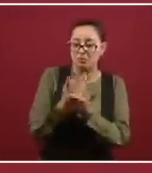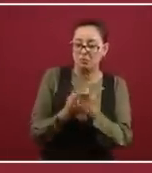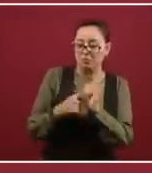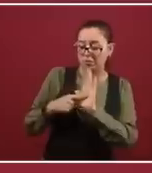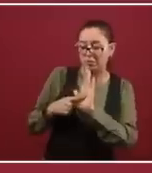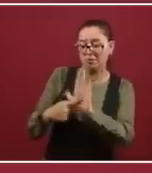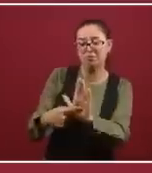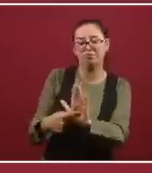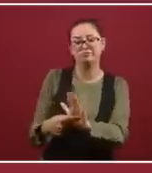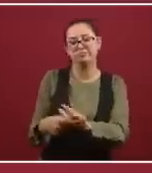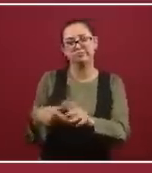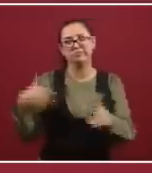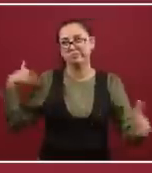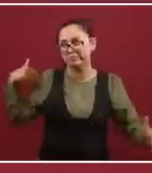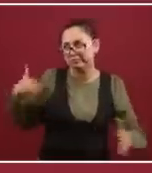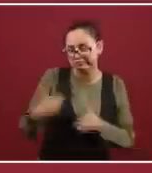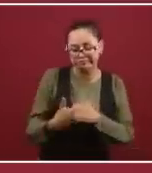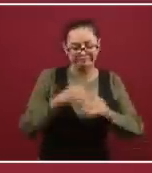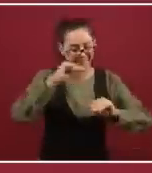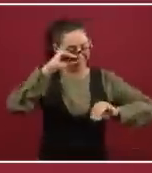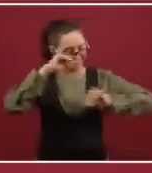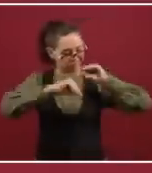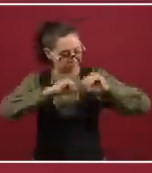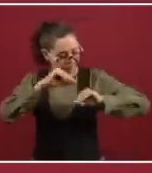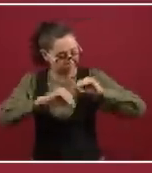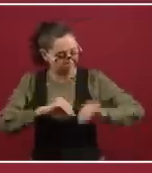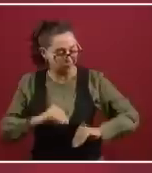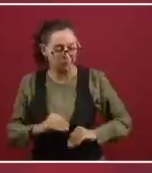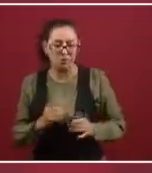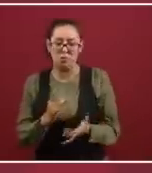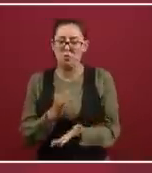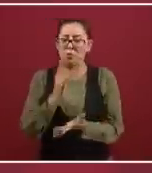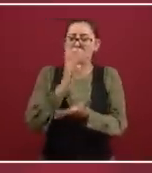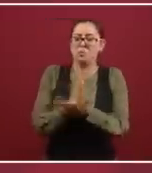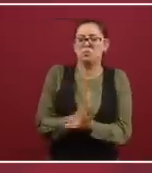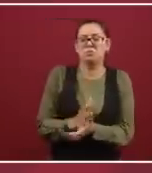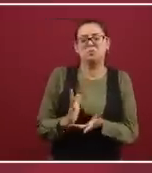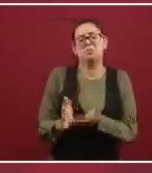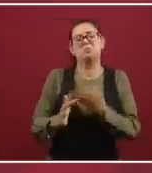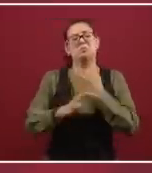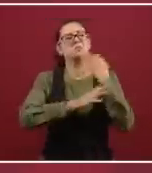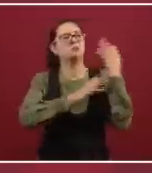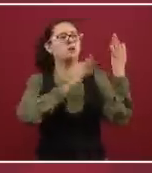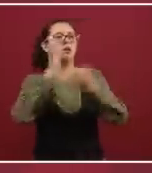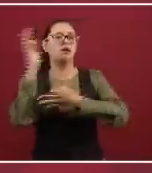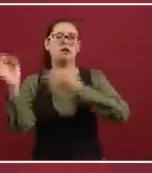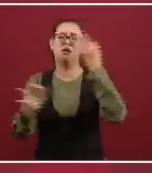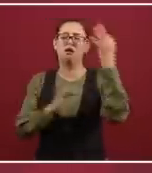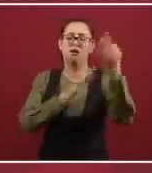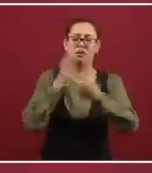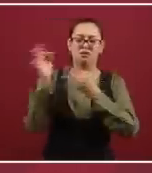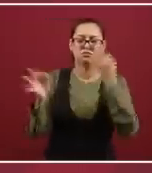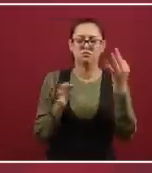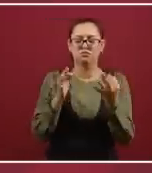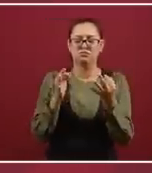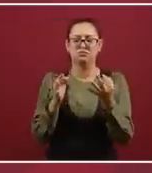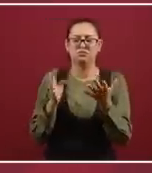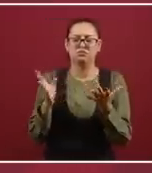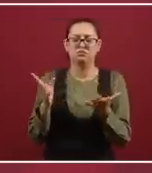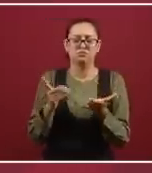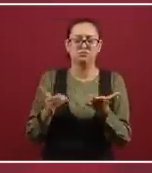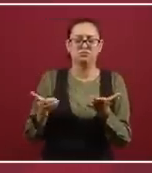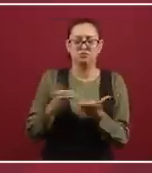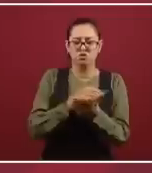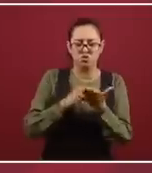porque no era nada más asunto de iniciar una campaña en contra